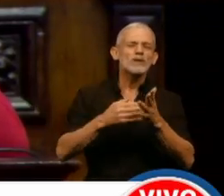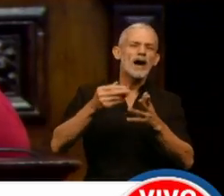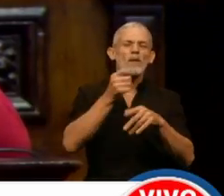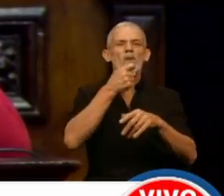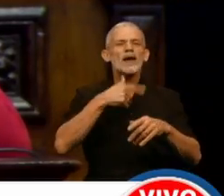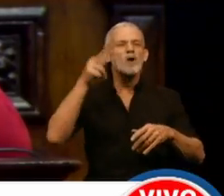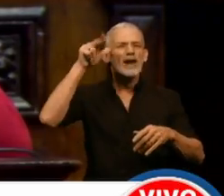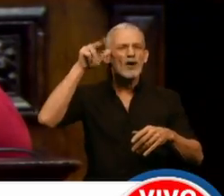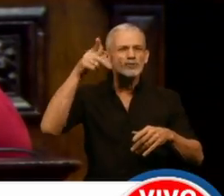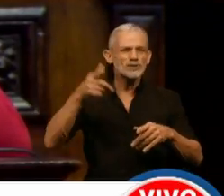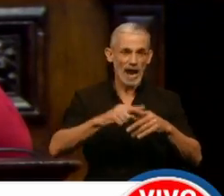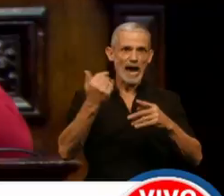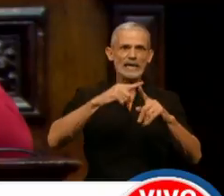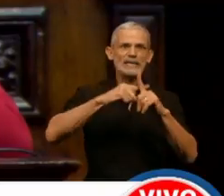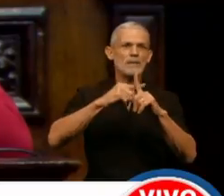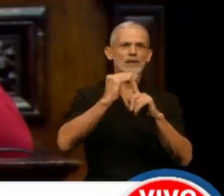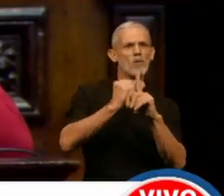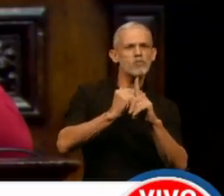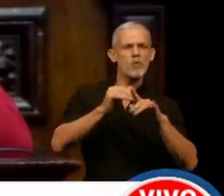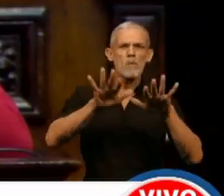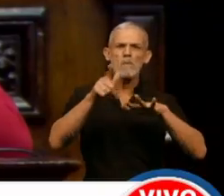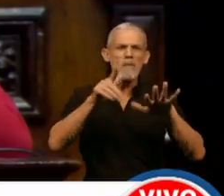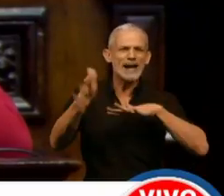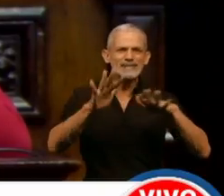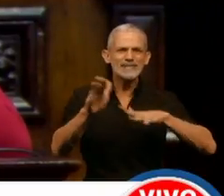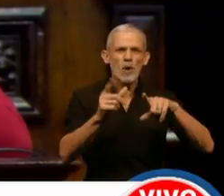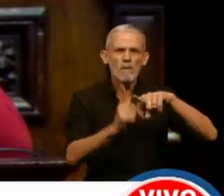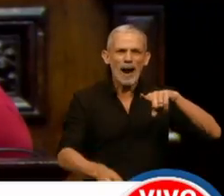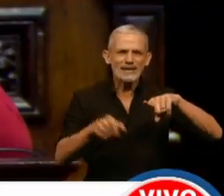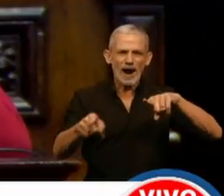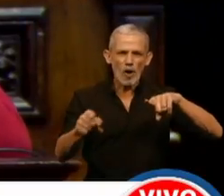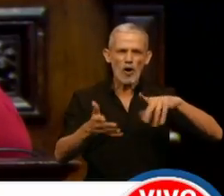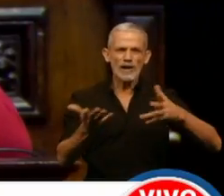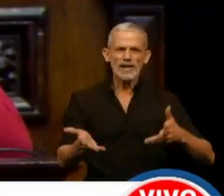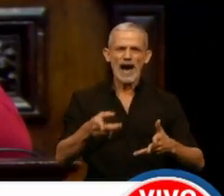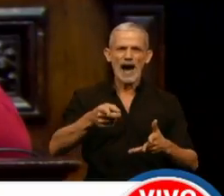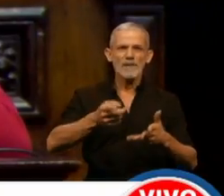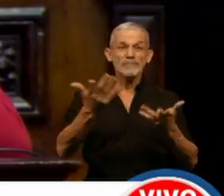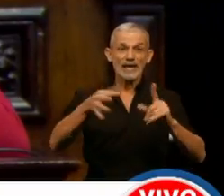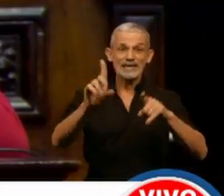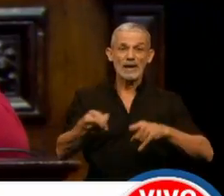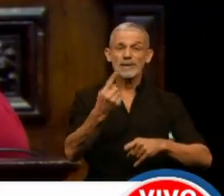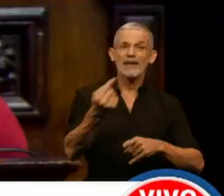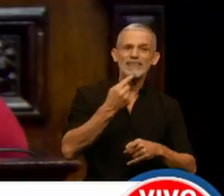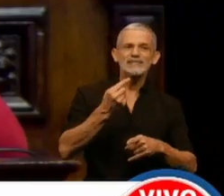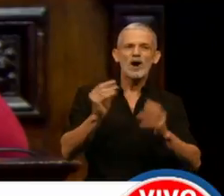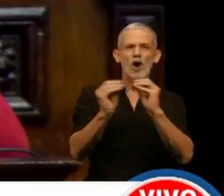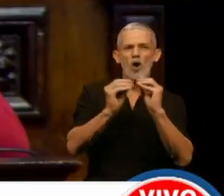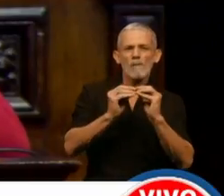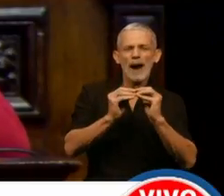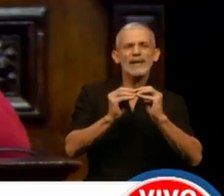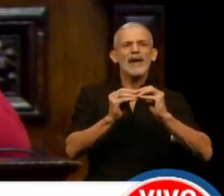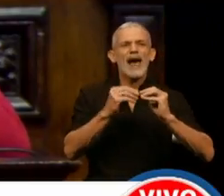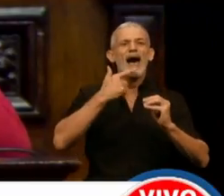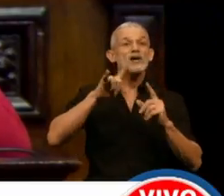tienen temperaturas similares a ciudades de la patagonia y como dijo avión mi compañera liliana swing esto ha sido